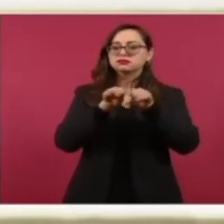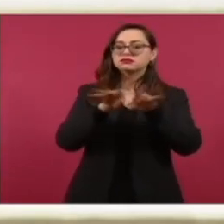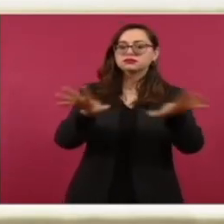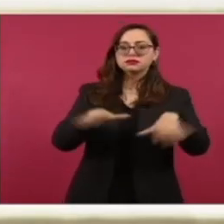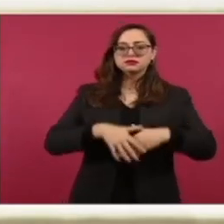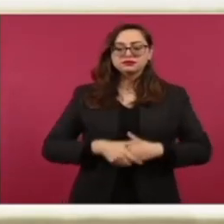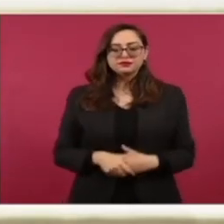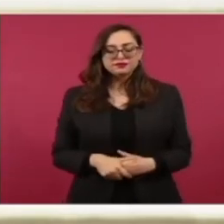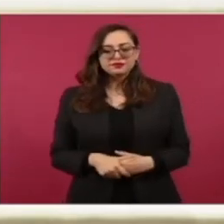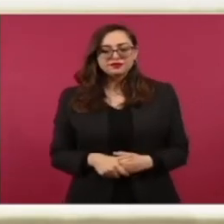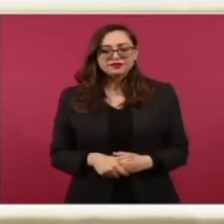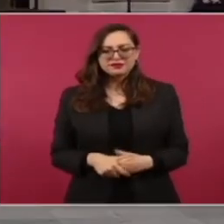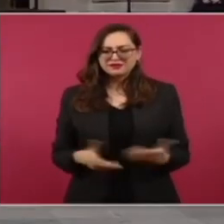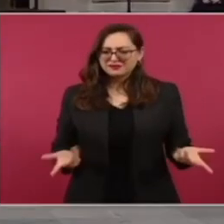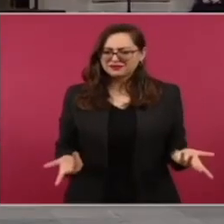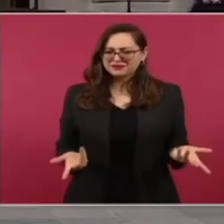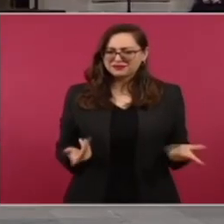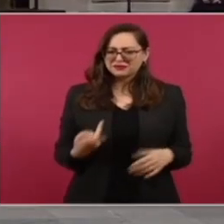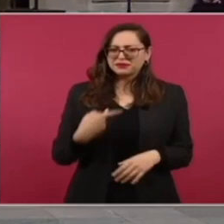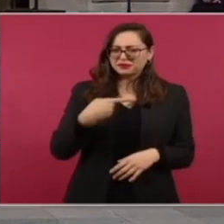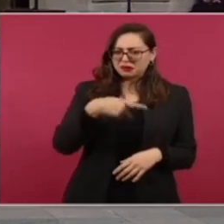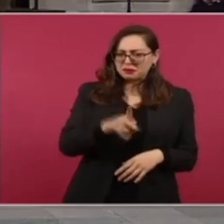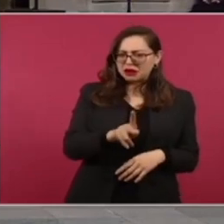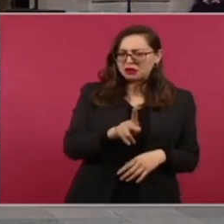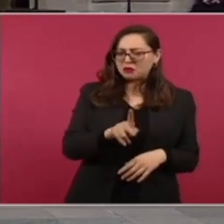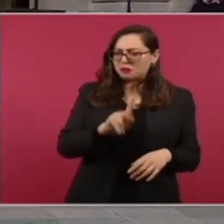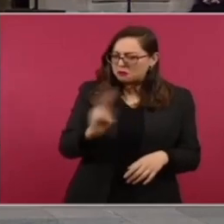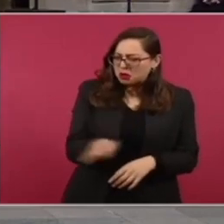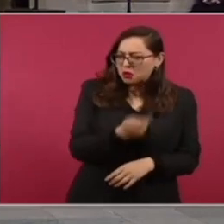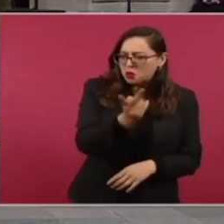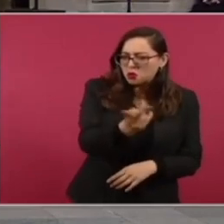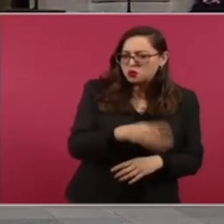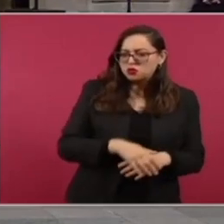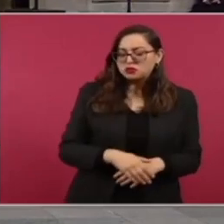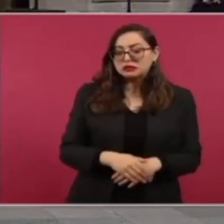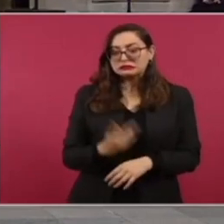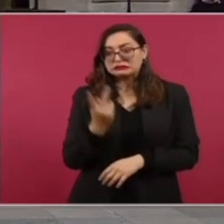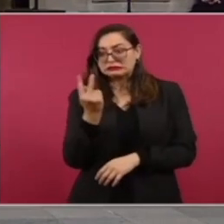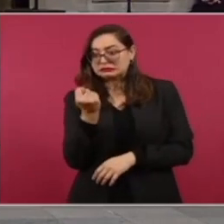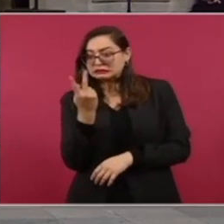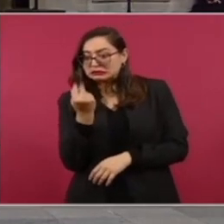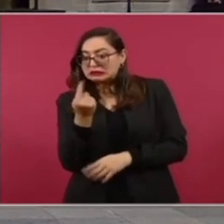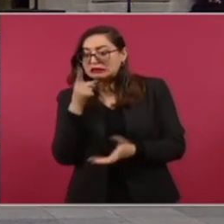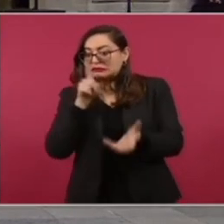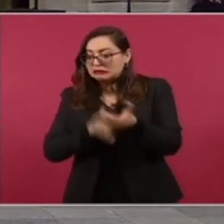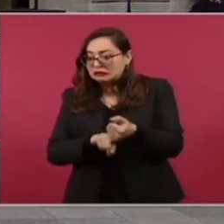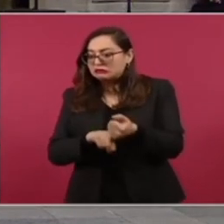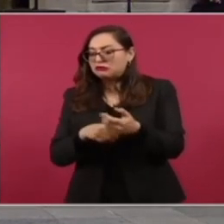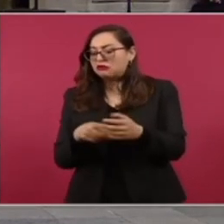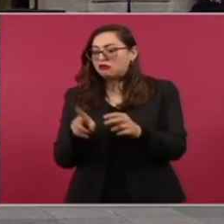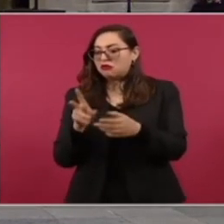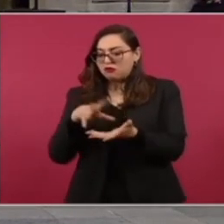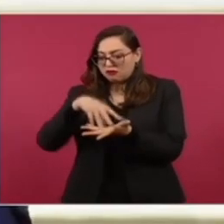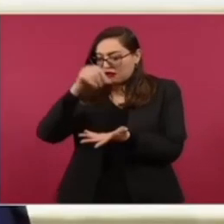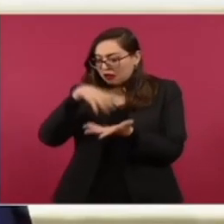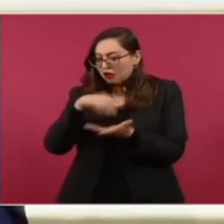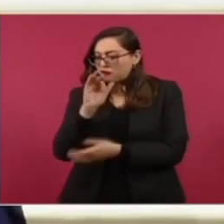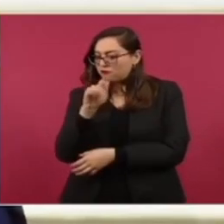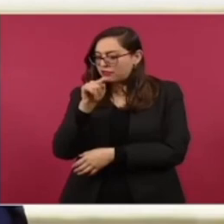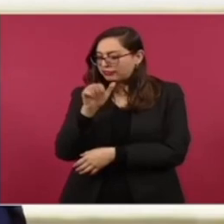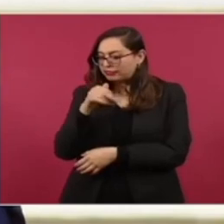Pero hemos visto alguna serie acerca del daño del fentanilo,